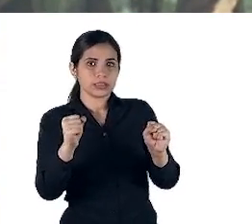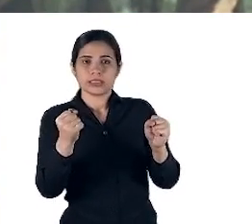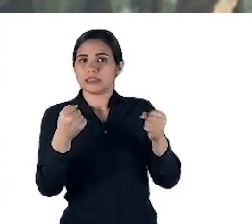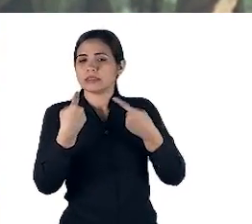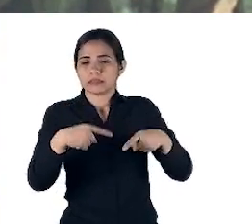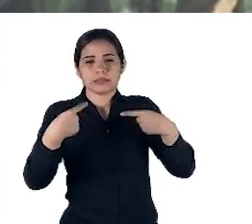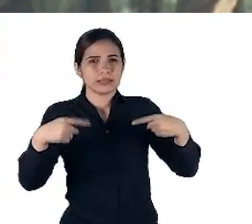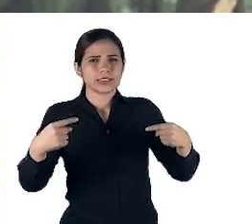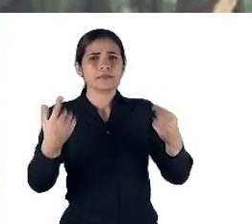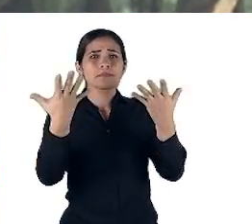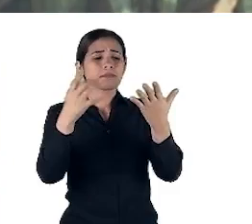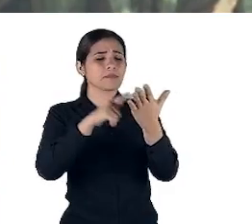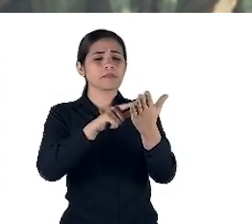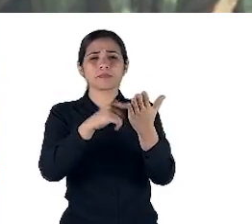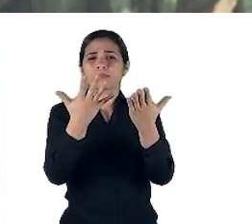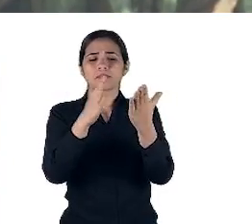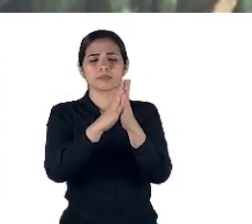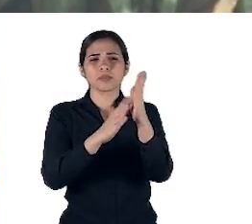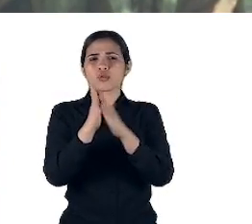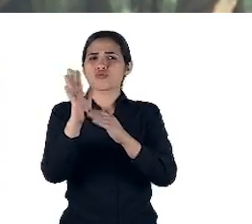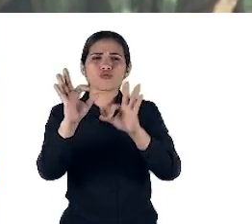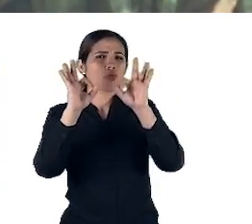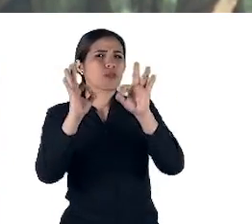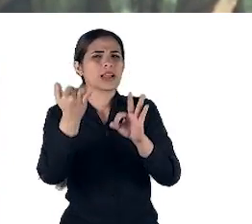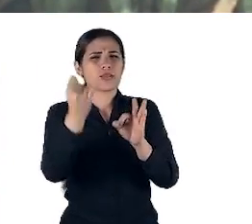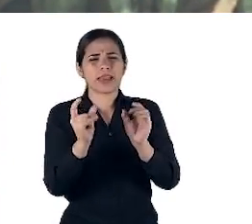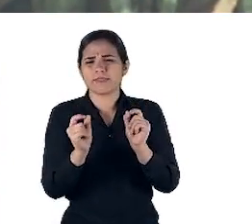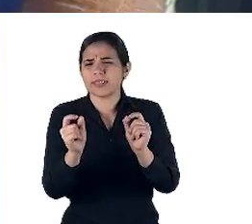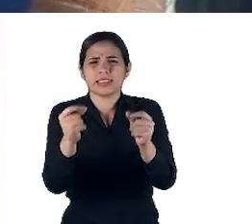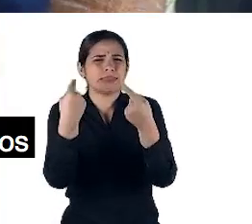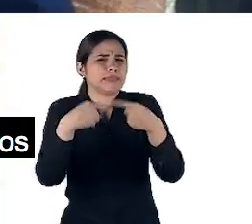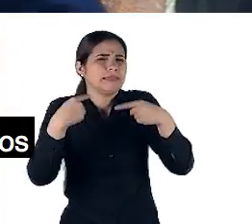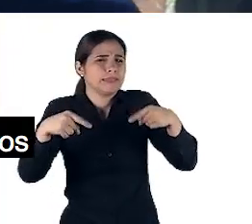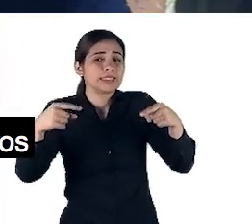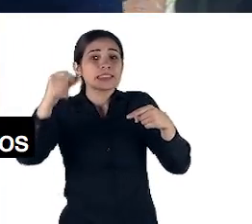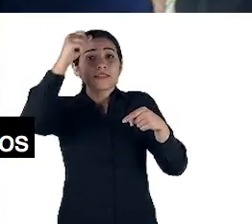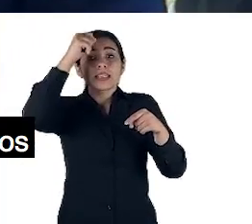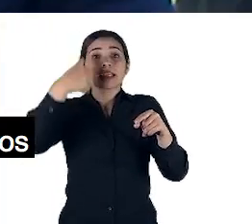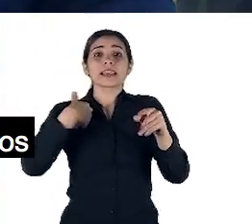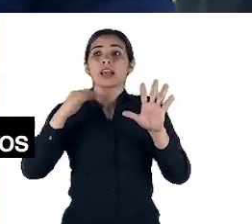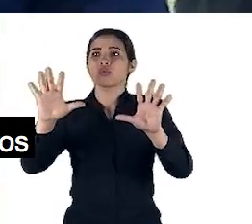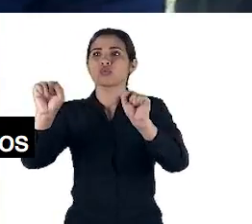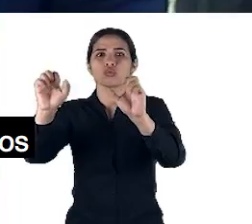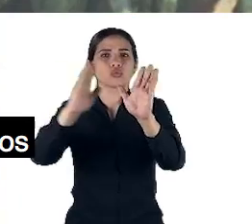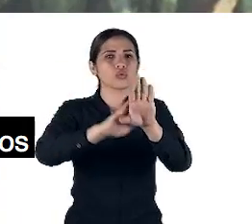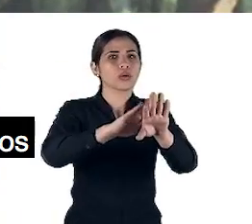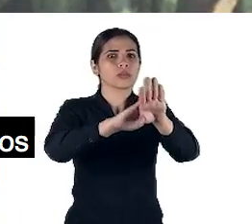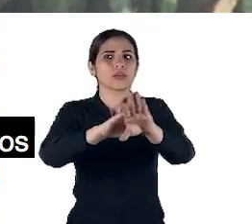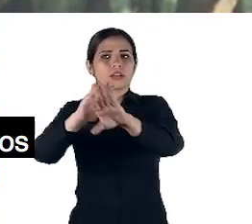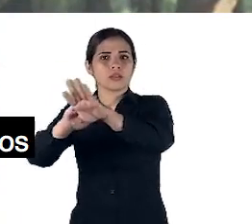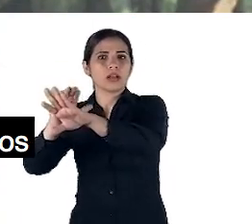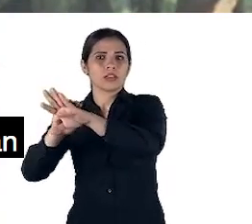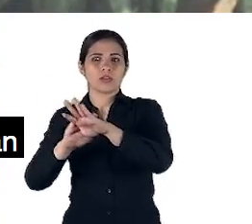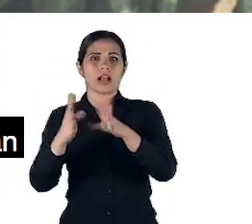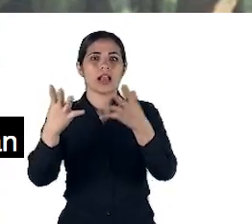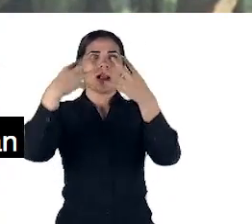en la mano tenemos todo tipo de fauna y flora. Ahí está el contacto con el mundo, ¿verdad? Exacto. Tenemos que enseñarle a nuestros